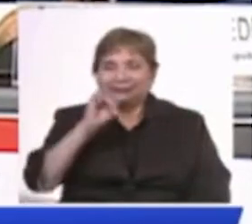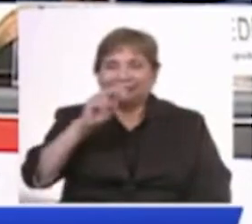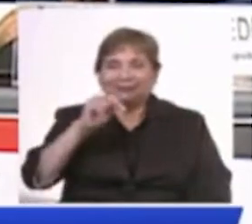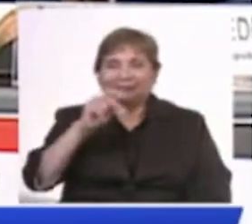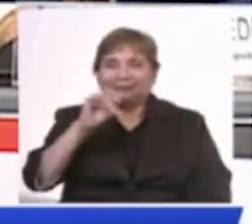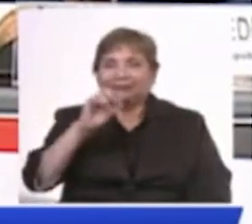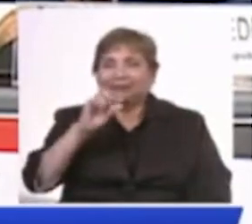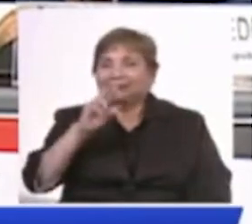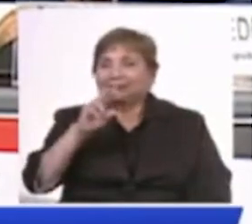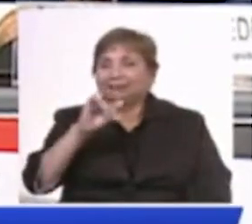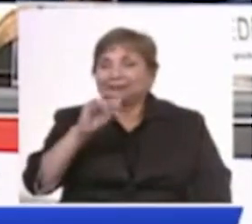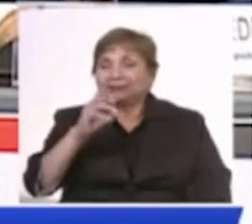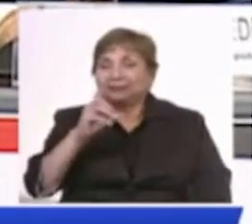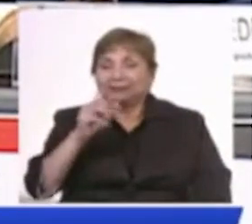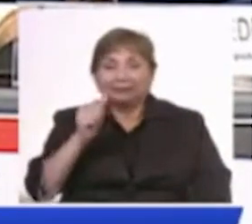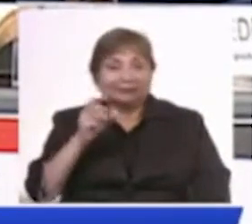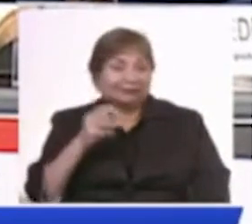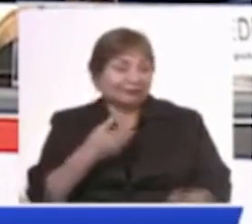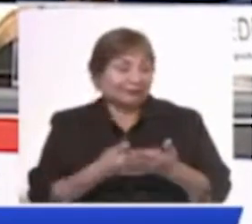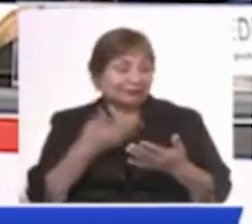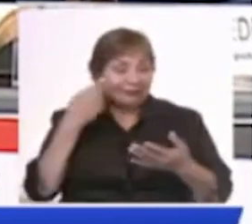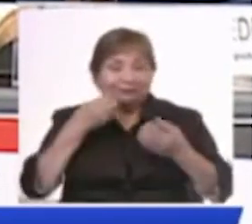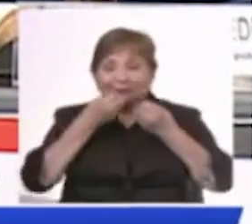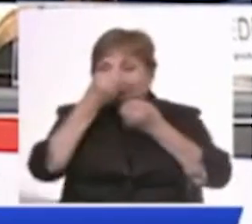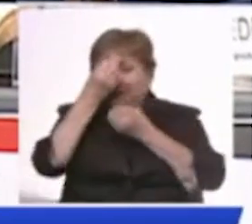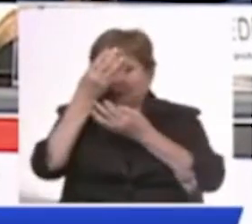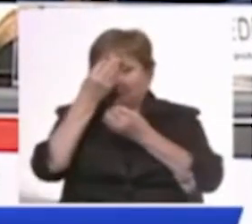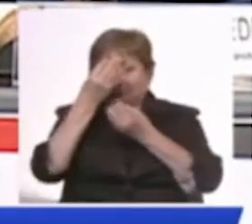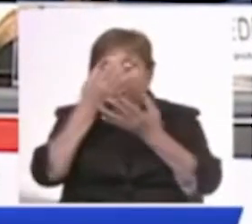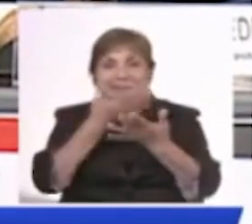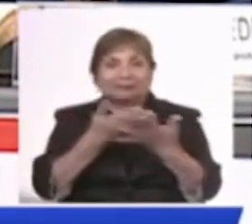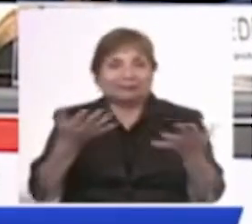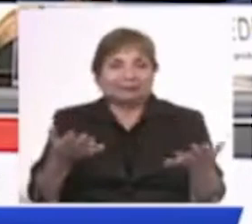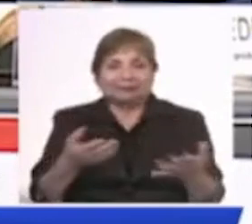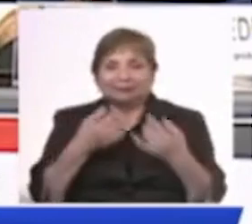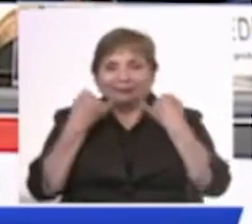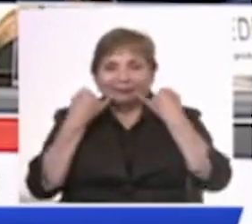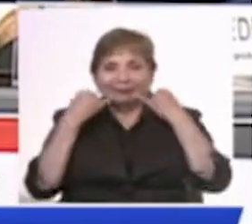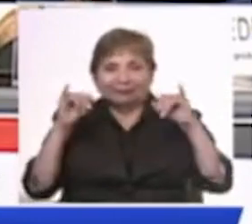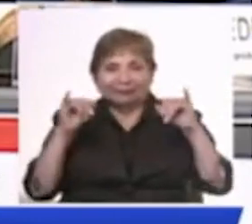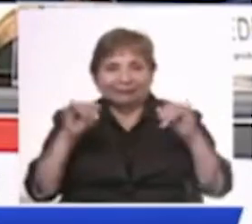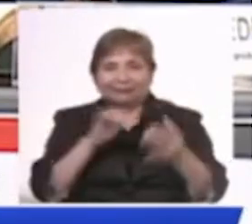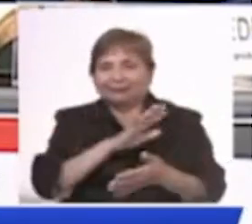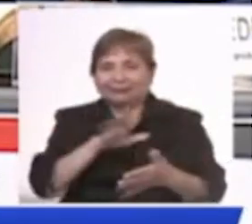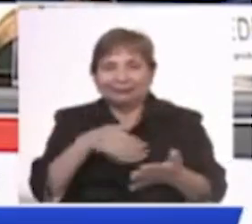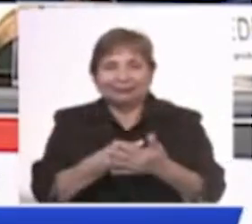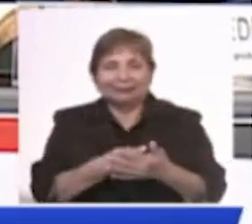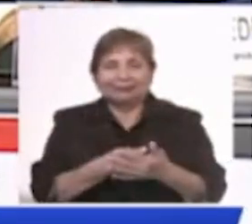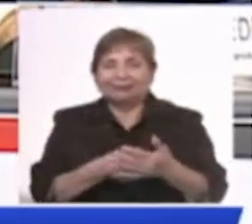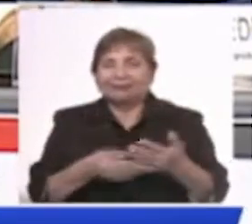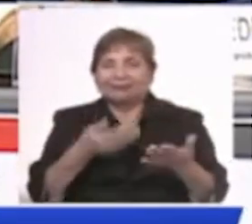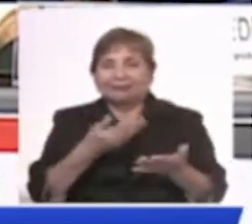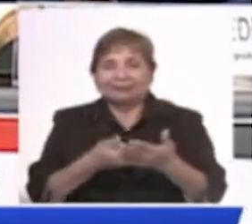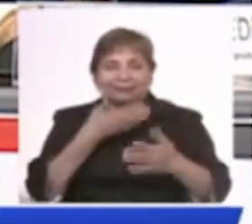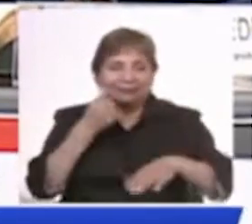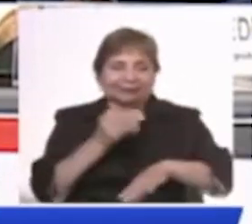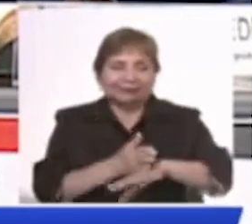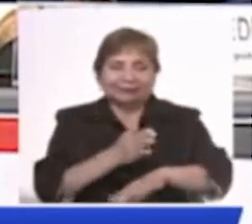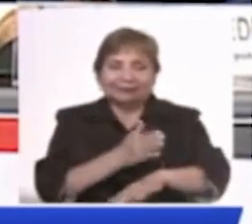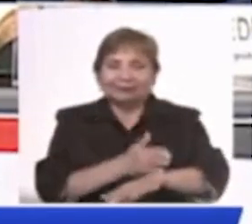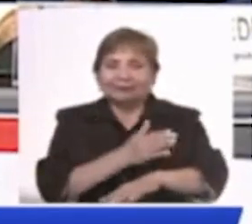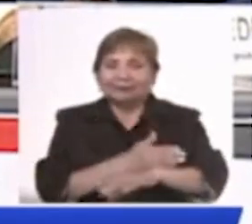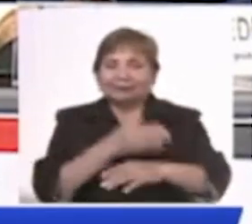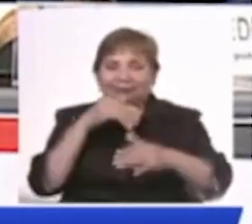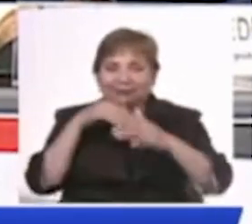integridad para poder difundir el tema de integridad, mejorar los